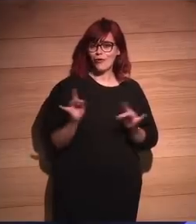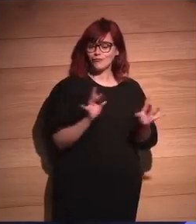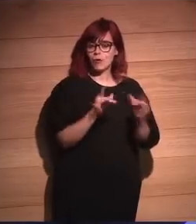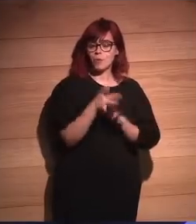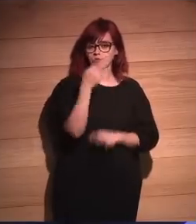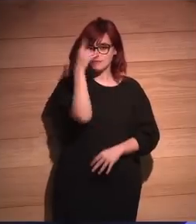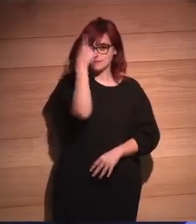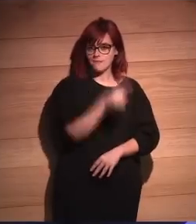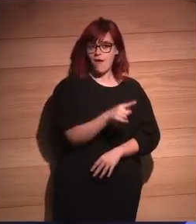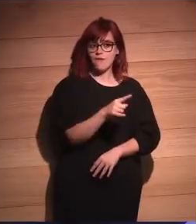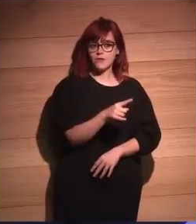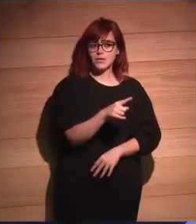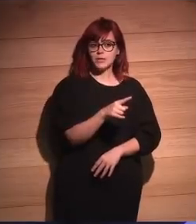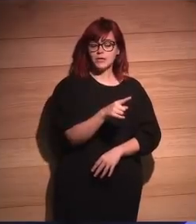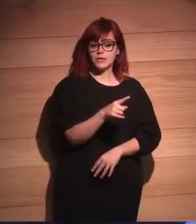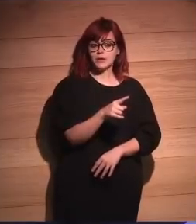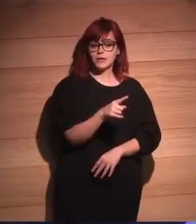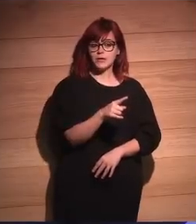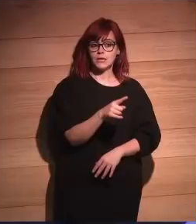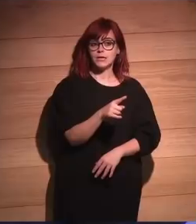por canales